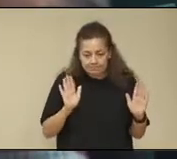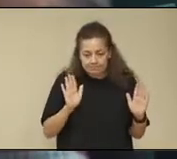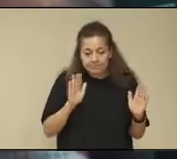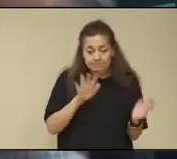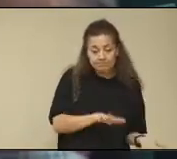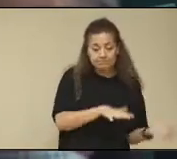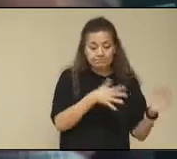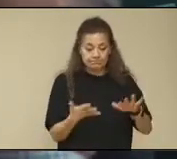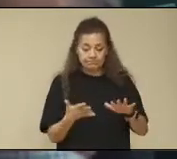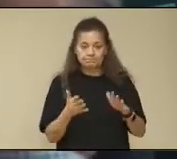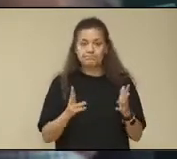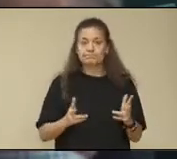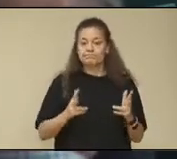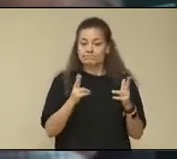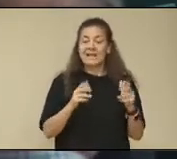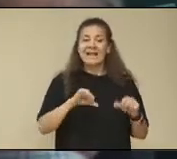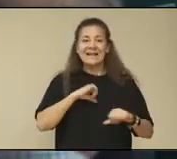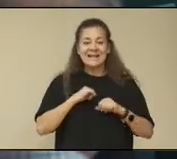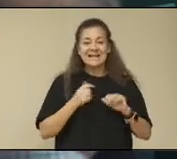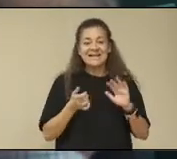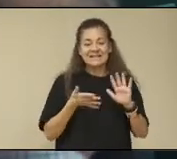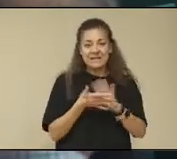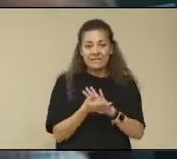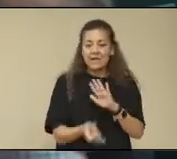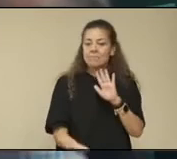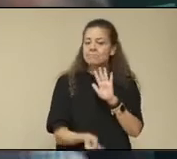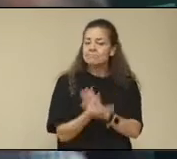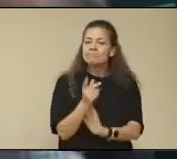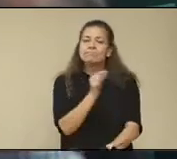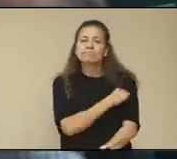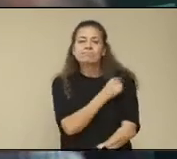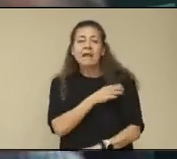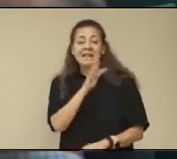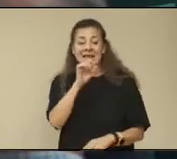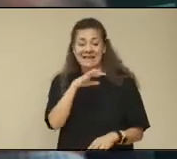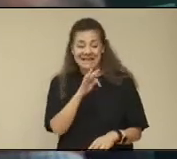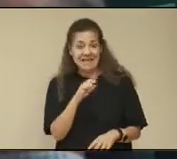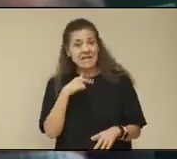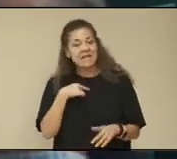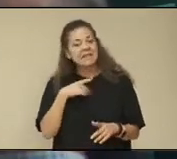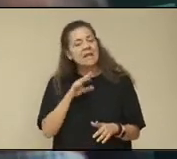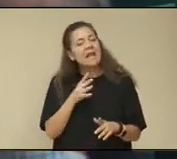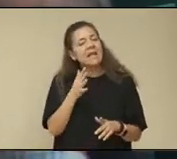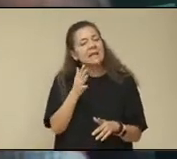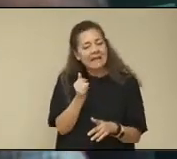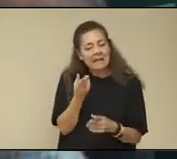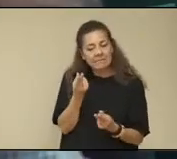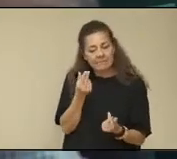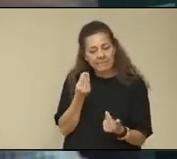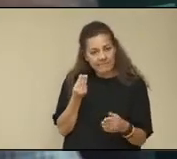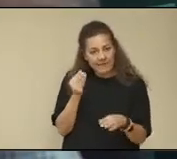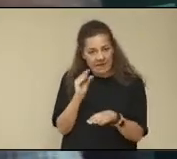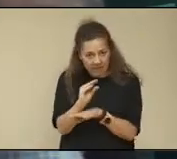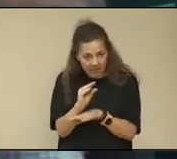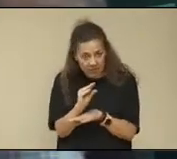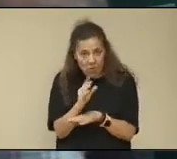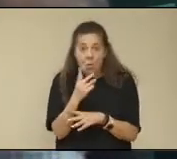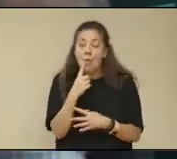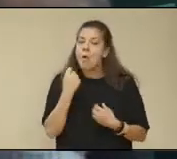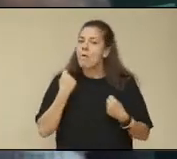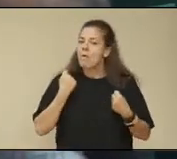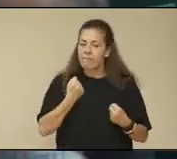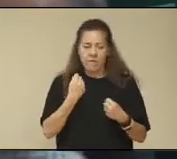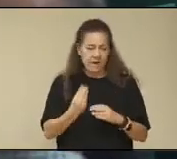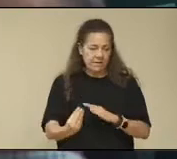fase clínica, que implica producir la vacuna en condiciones GMP, tener la financiación tan fuerte que se